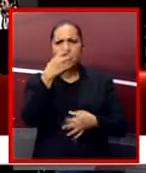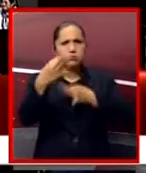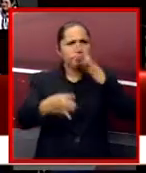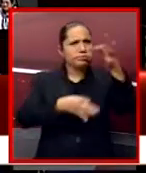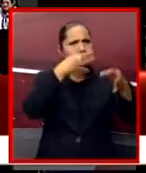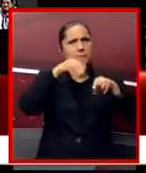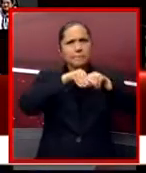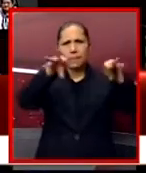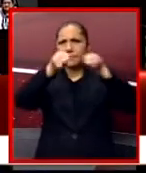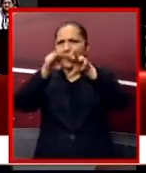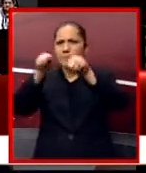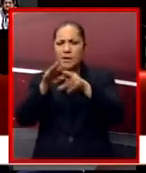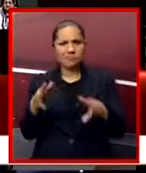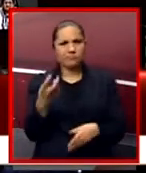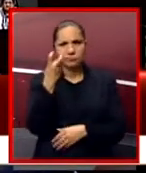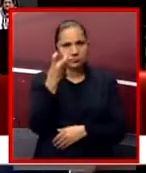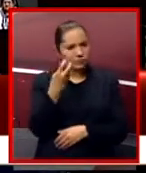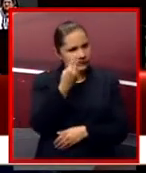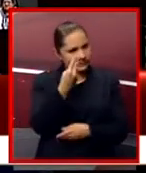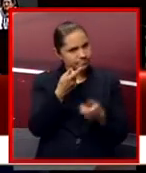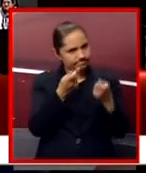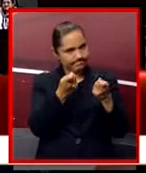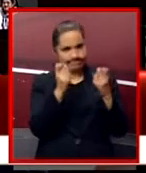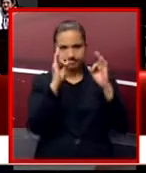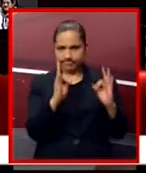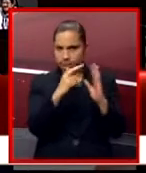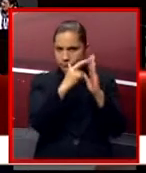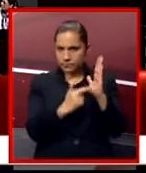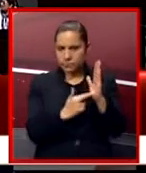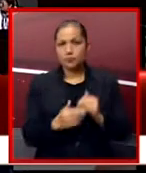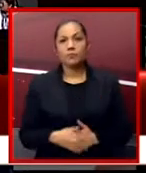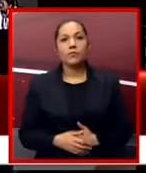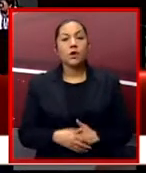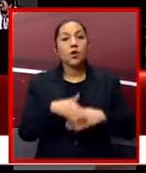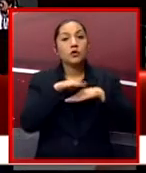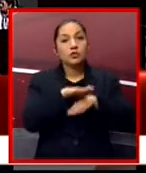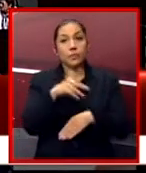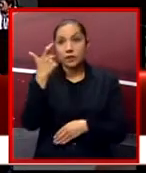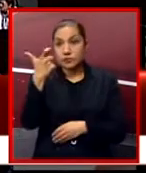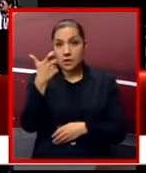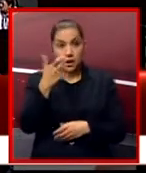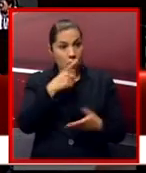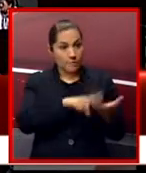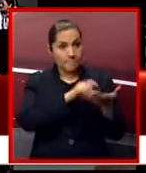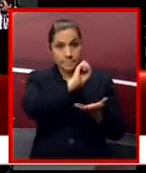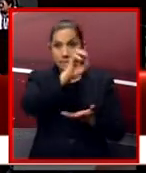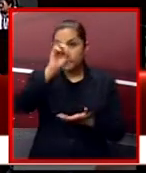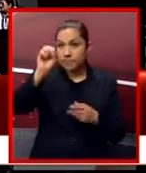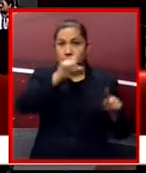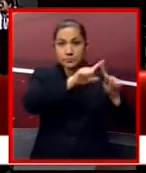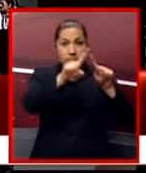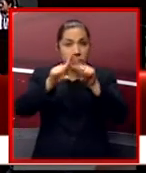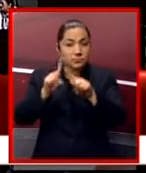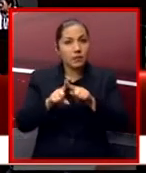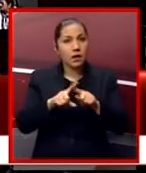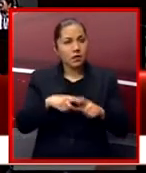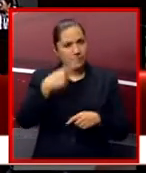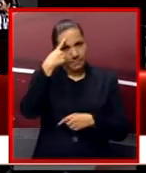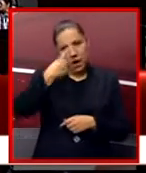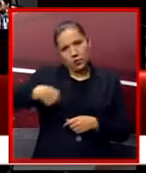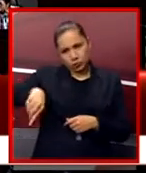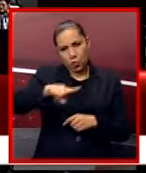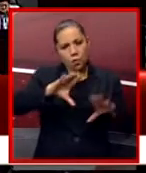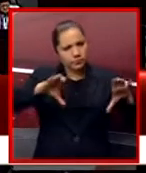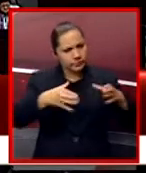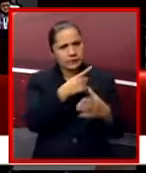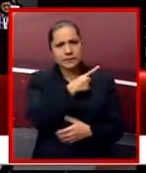Nos preocupa el gasto de capital, que es un rubro muy importante que impulsa el crecimiento económico, favorece el desarrollo social